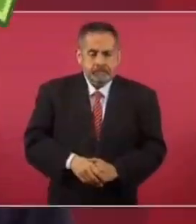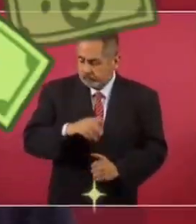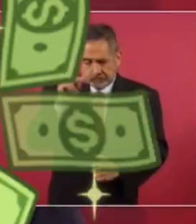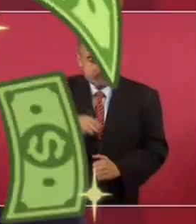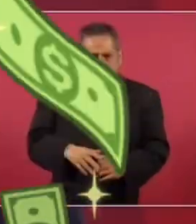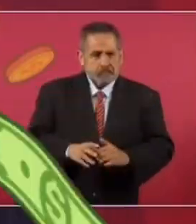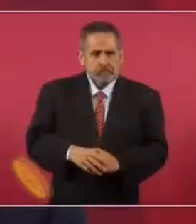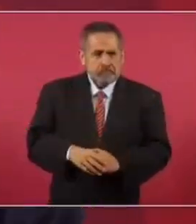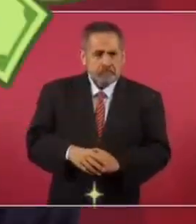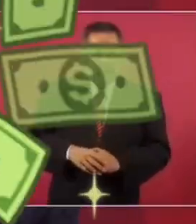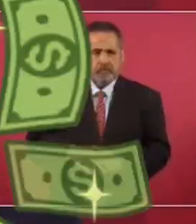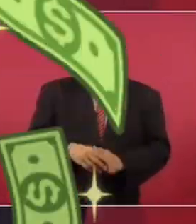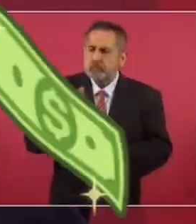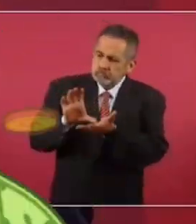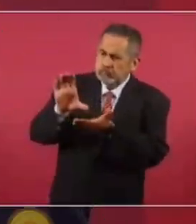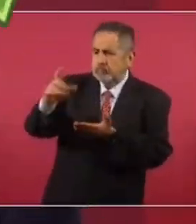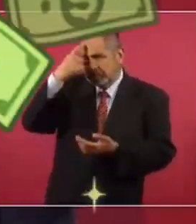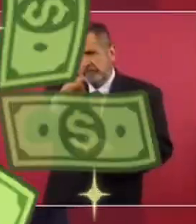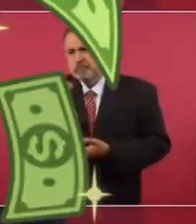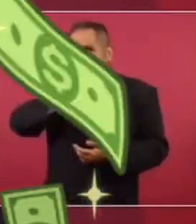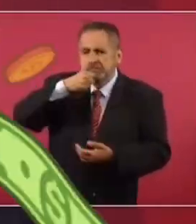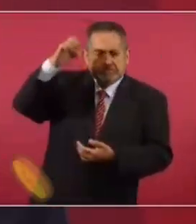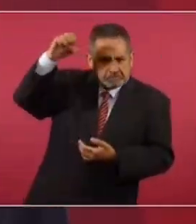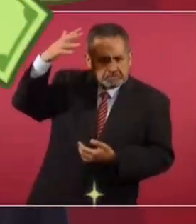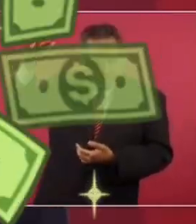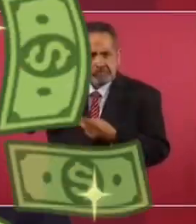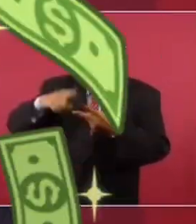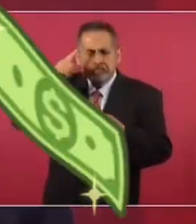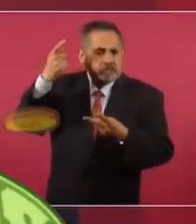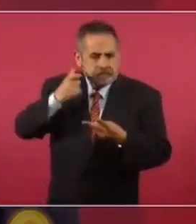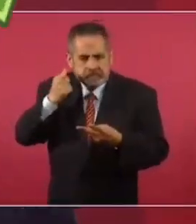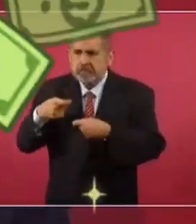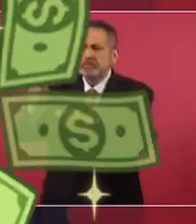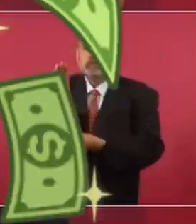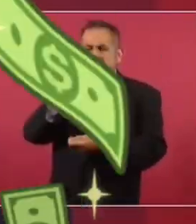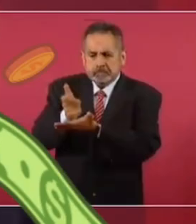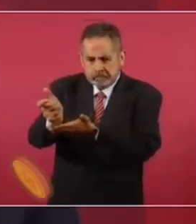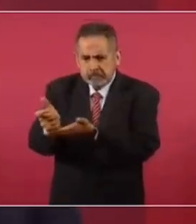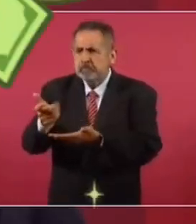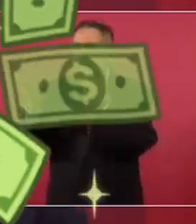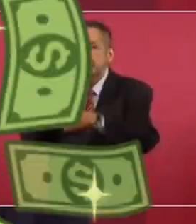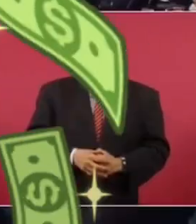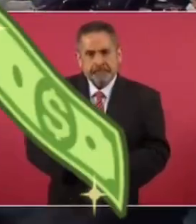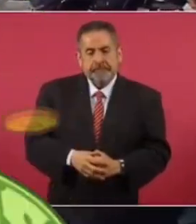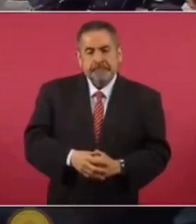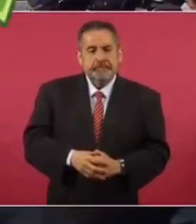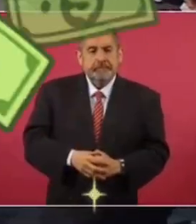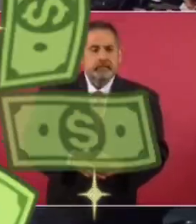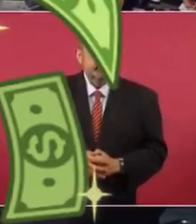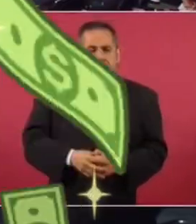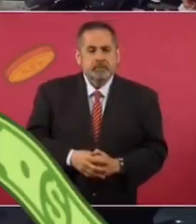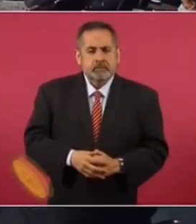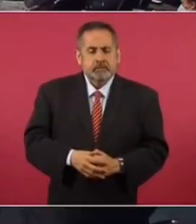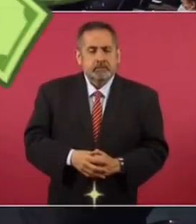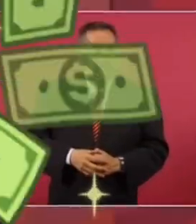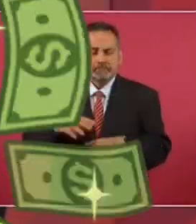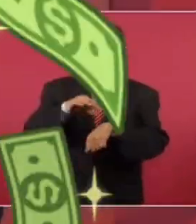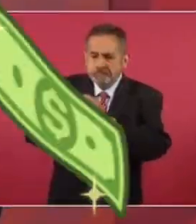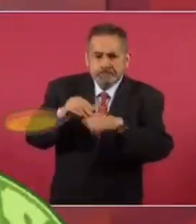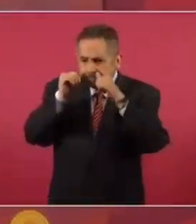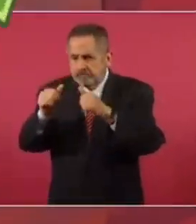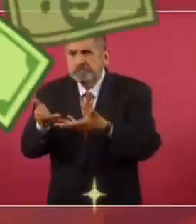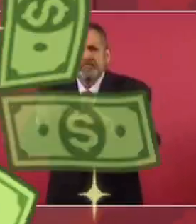no, que vaya al adulto mayor, que vaya a las becas para los estudiantes de familias pobres. Y la atención